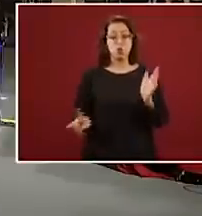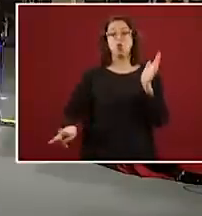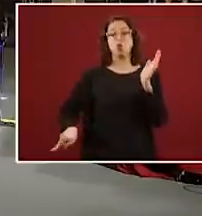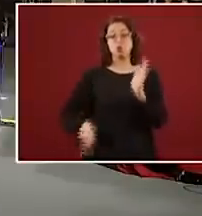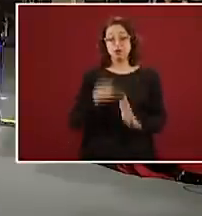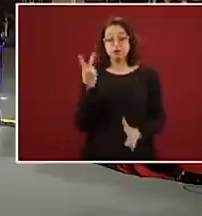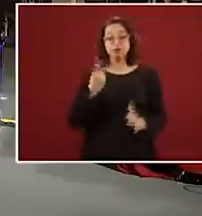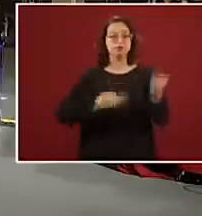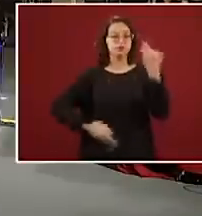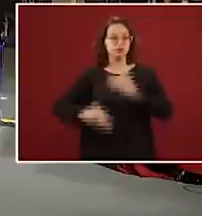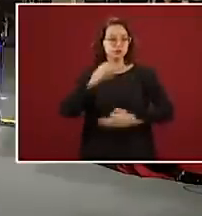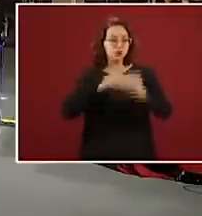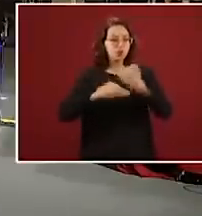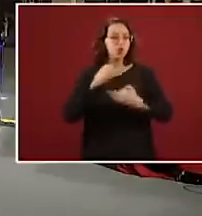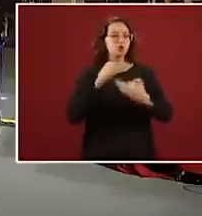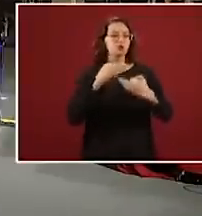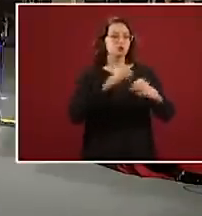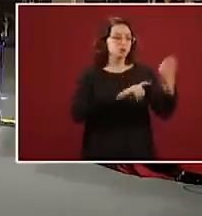Voy a hablar con todos.